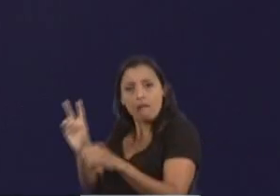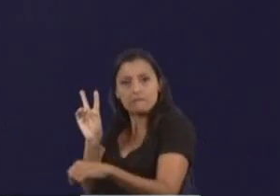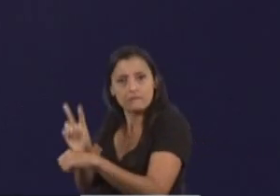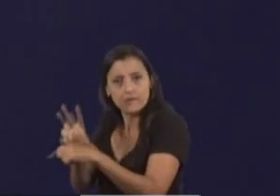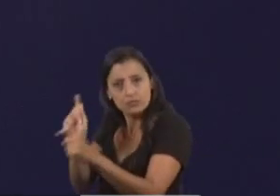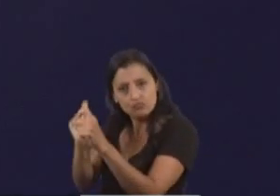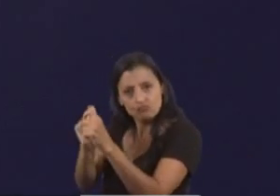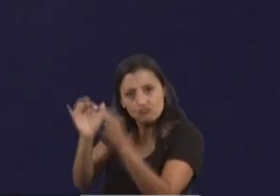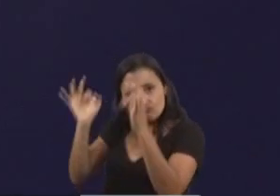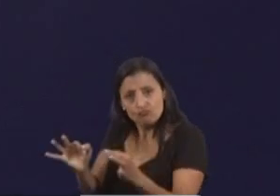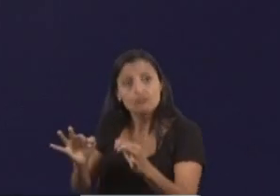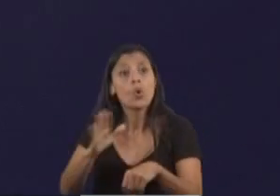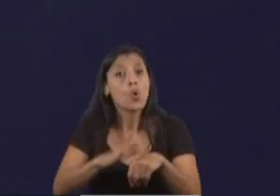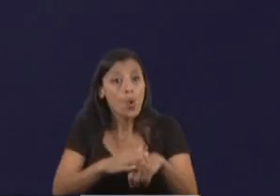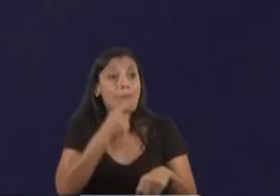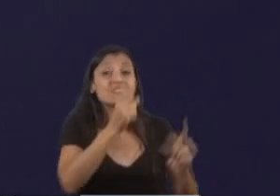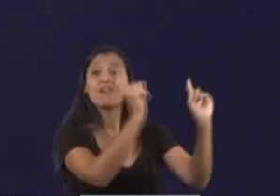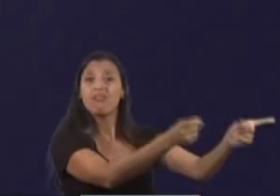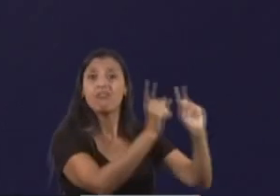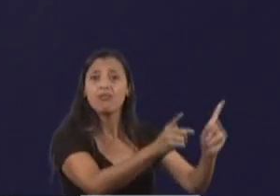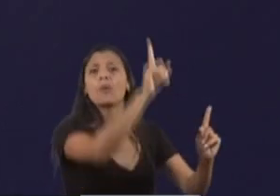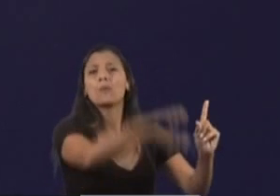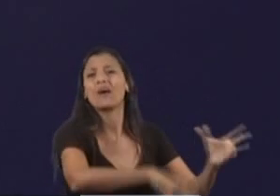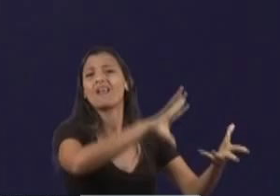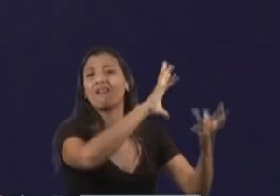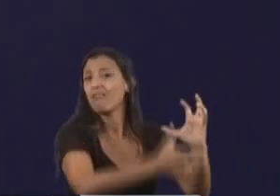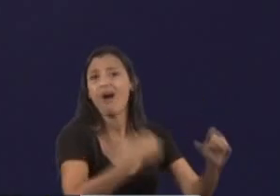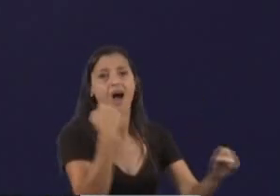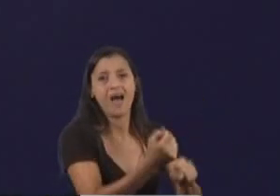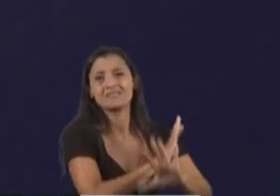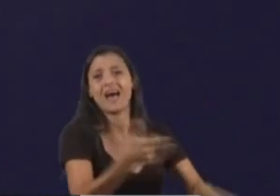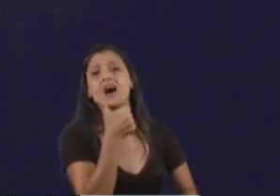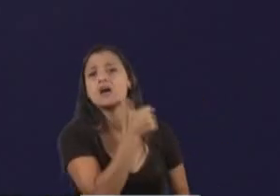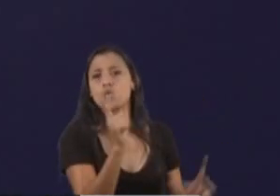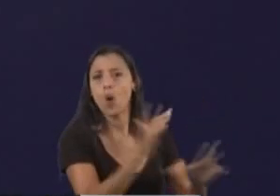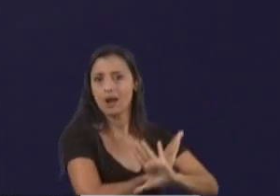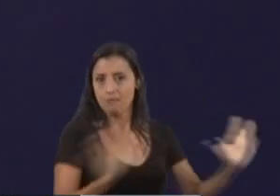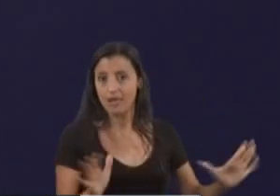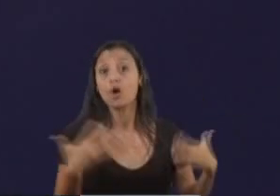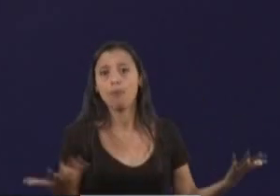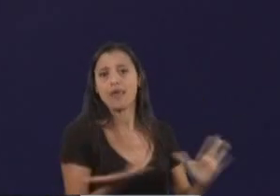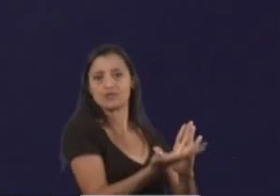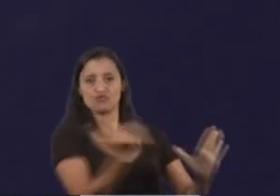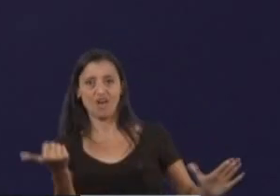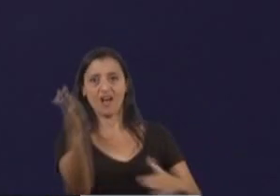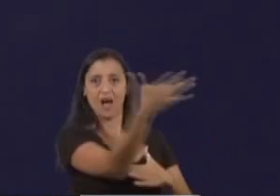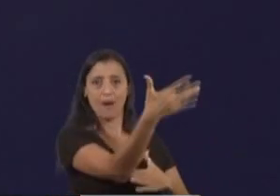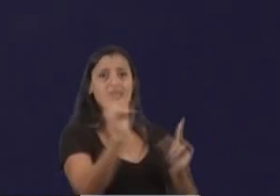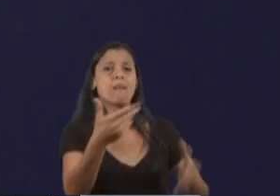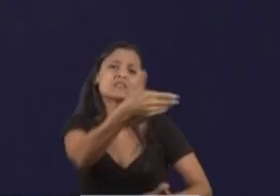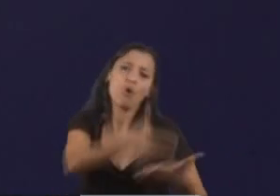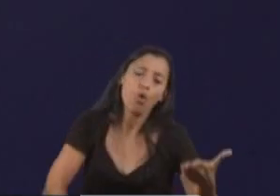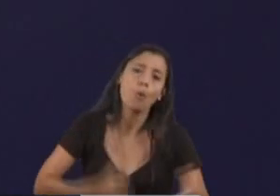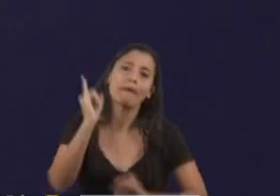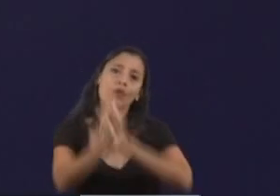considerar que el daño podía llegar a ser irreversible. Bueno, en el mismo documento, no se los voy a leer para